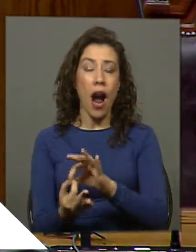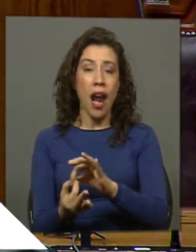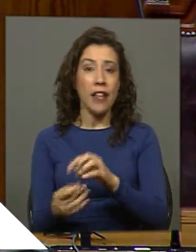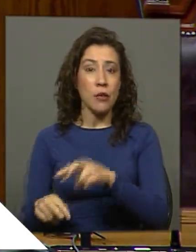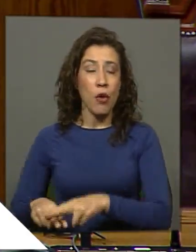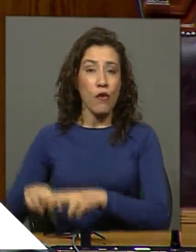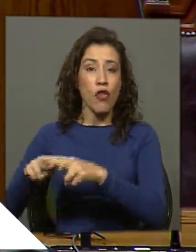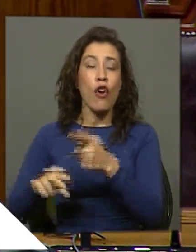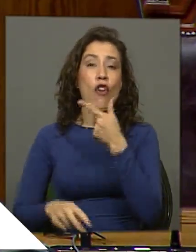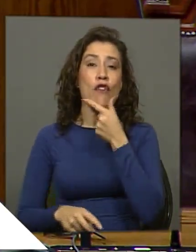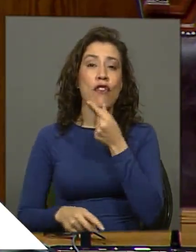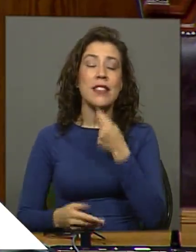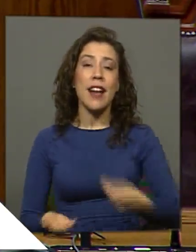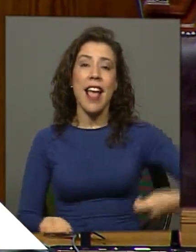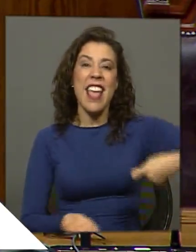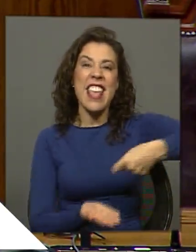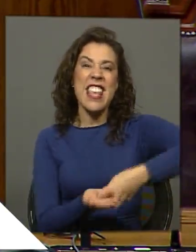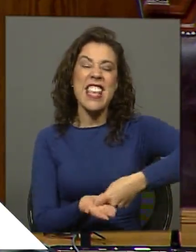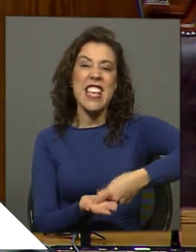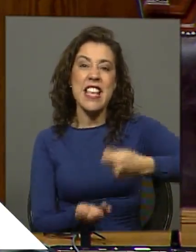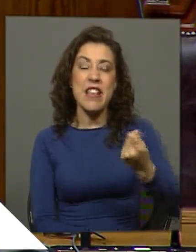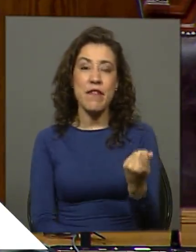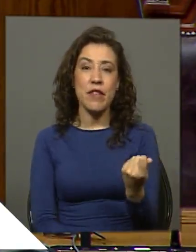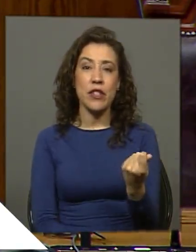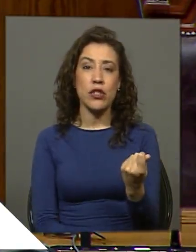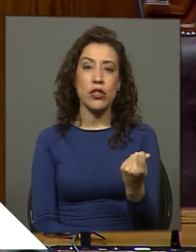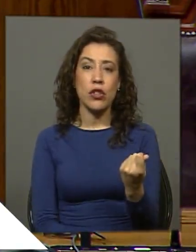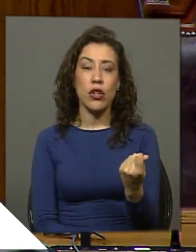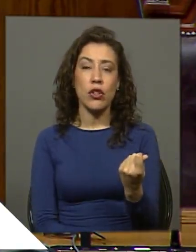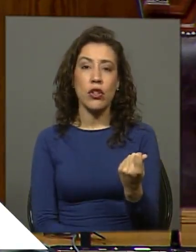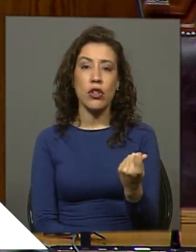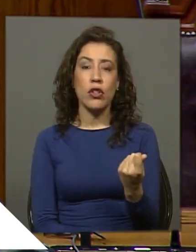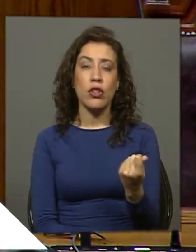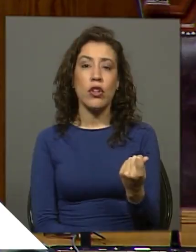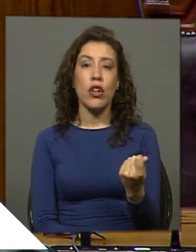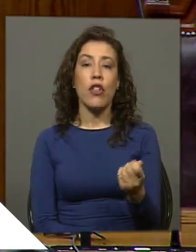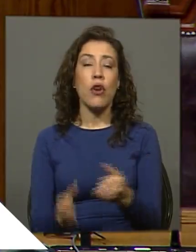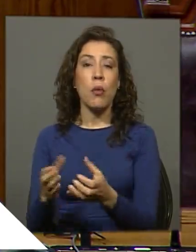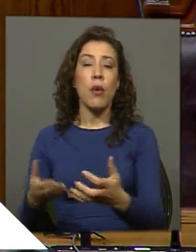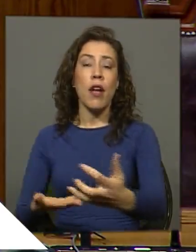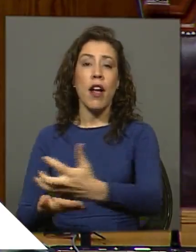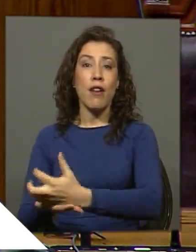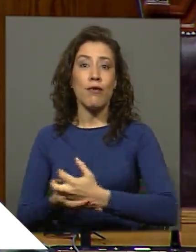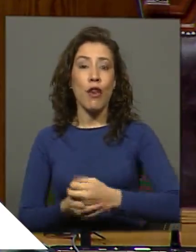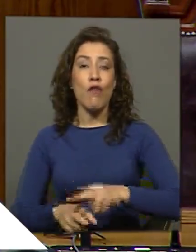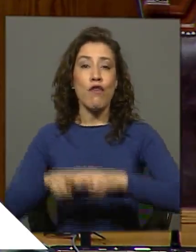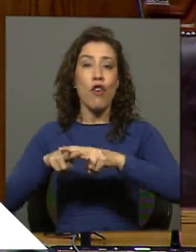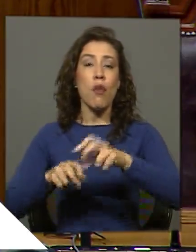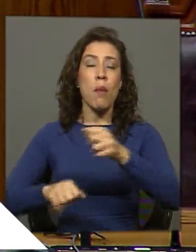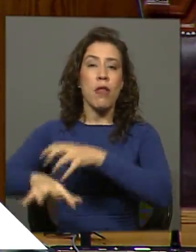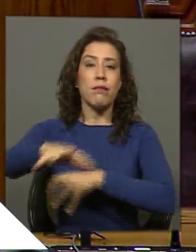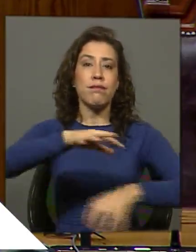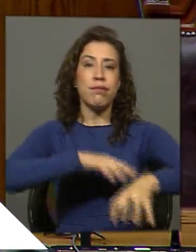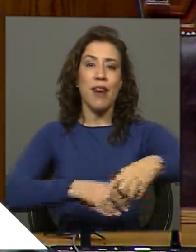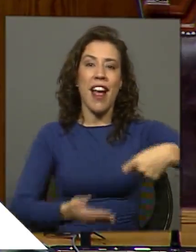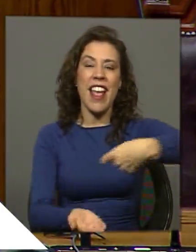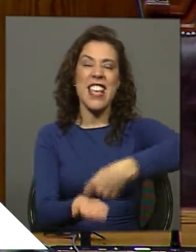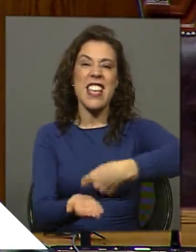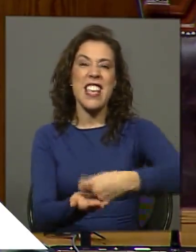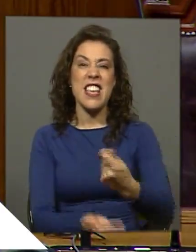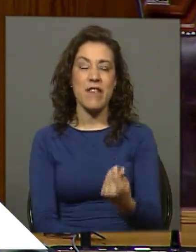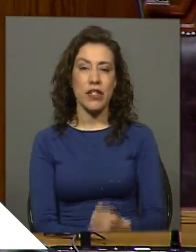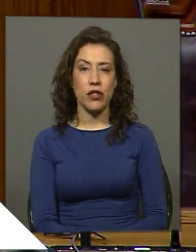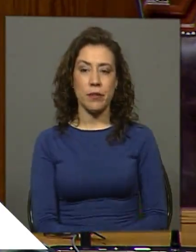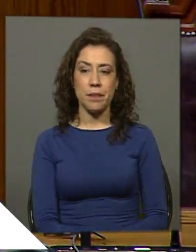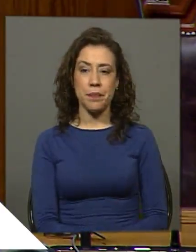fondos y facilitando la inversión de aquellos sectores que van a recibir esos fondos para poder ser invertidos gracias presidente